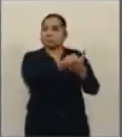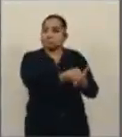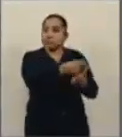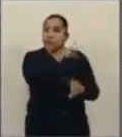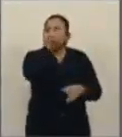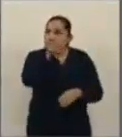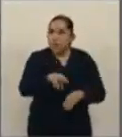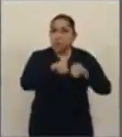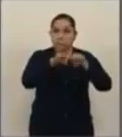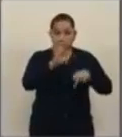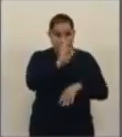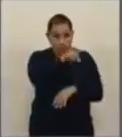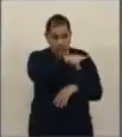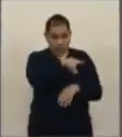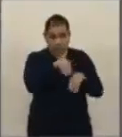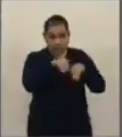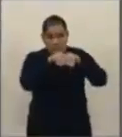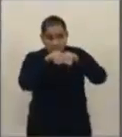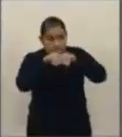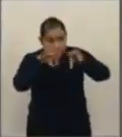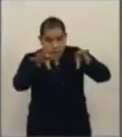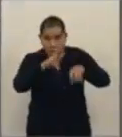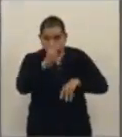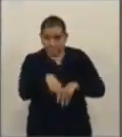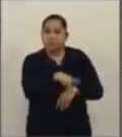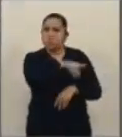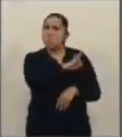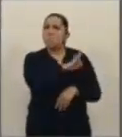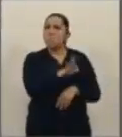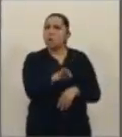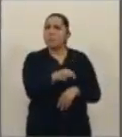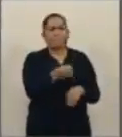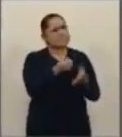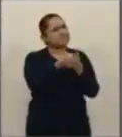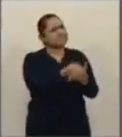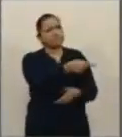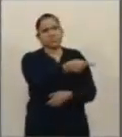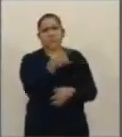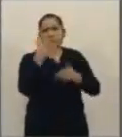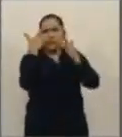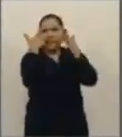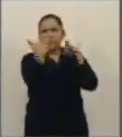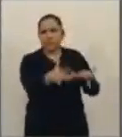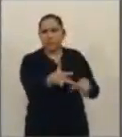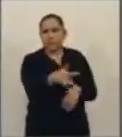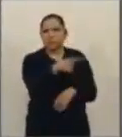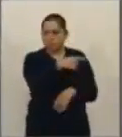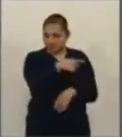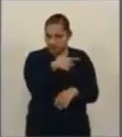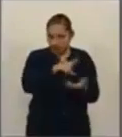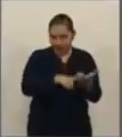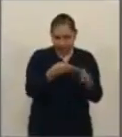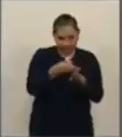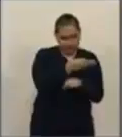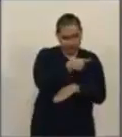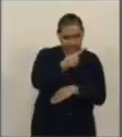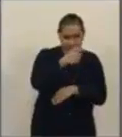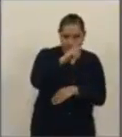a la sociedad el resultado de su investigación sobre el proceso de investigación realizado por la